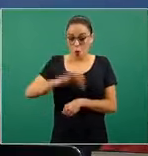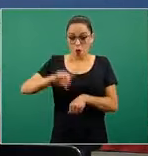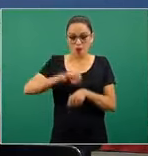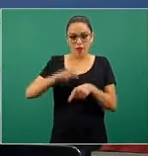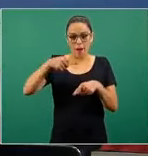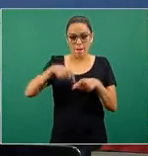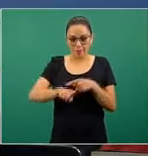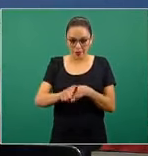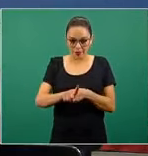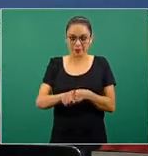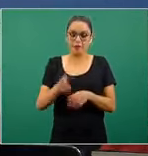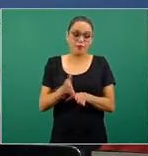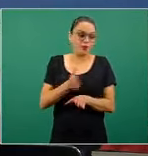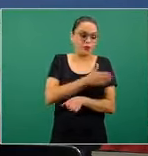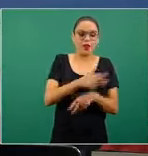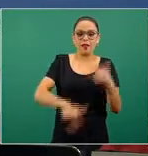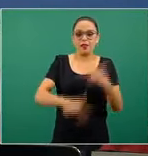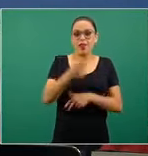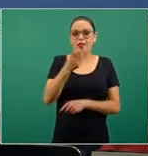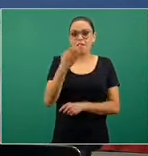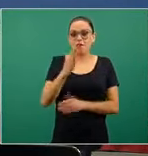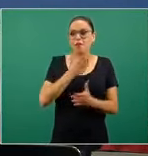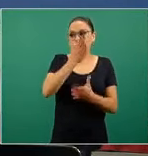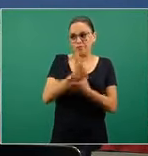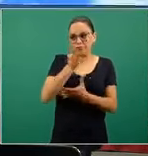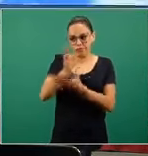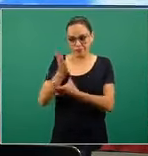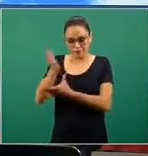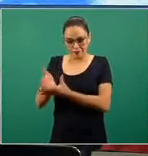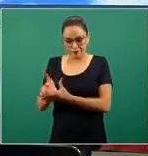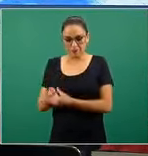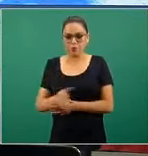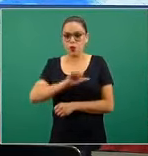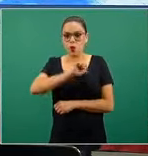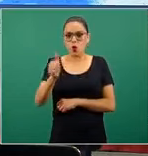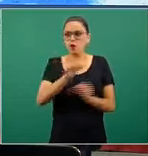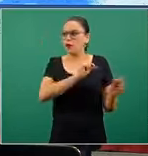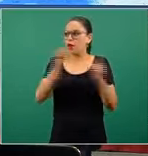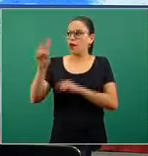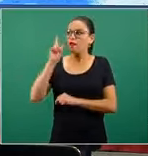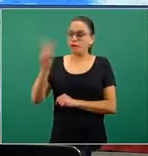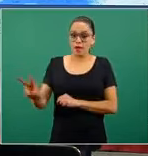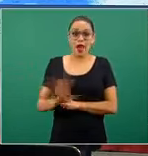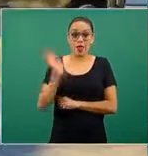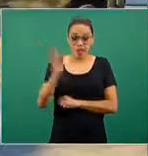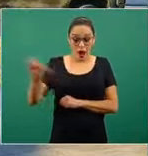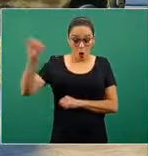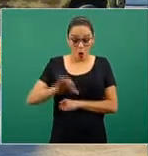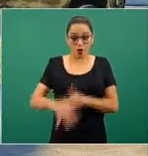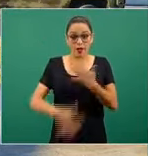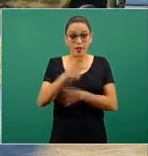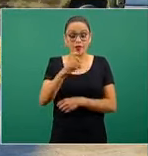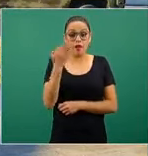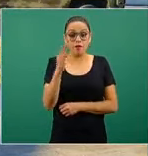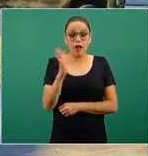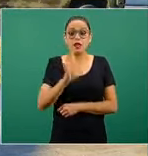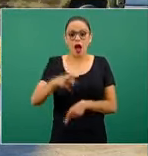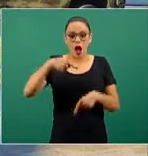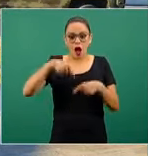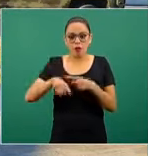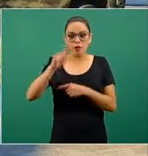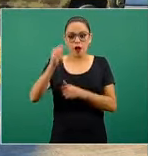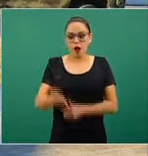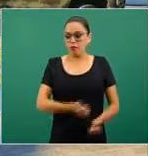13 de febrero. Si vemos la siguiente diapositiva, 15 de febrero es ya el día de hoy, ya el inicio de